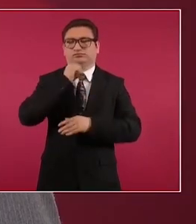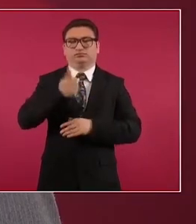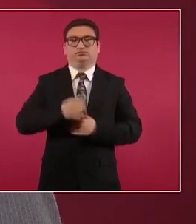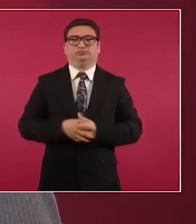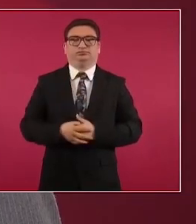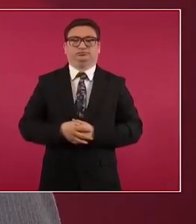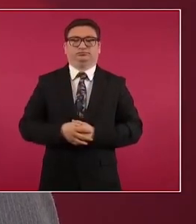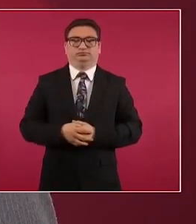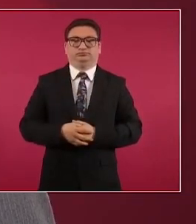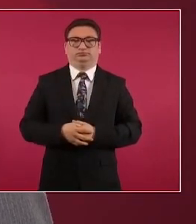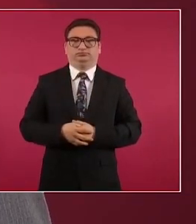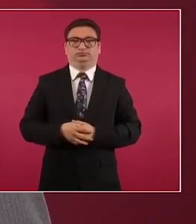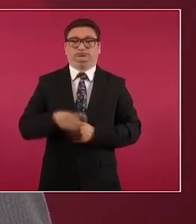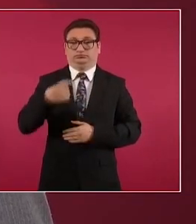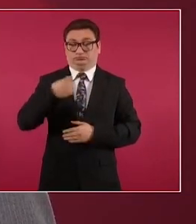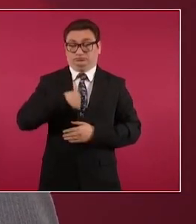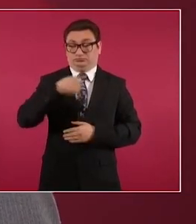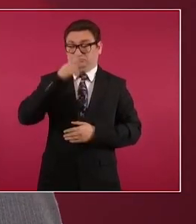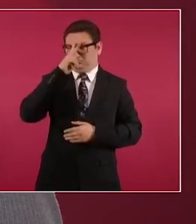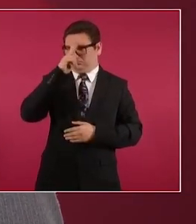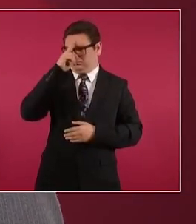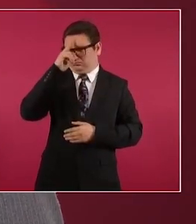No es mi fuerte la venganza.